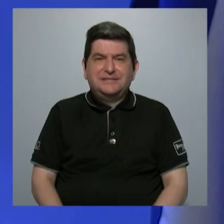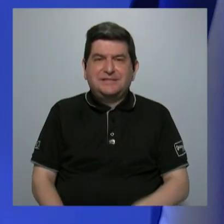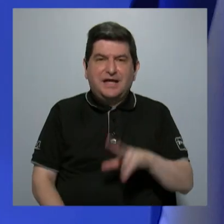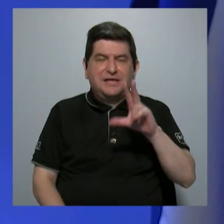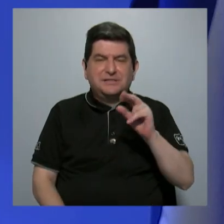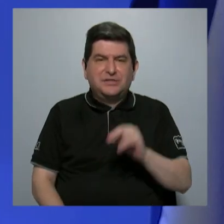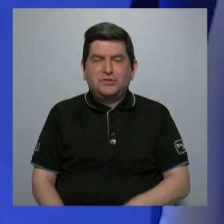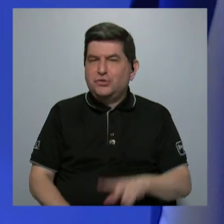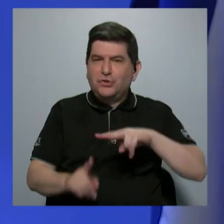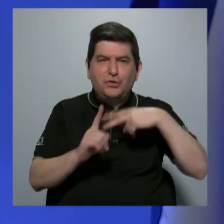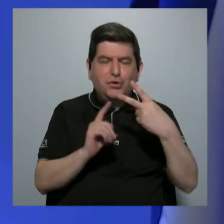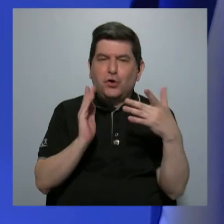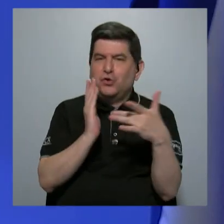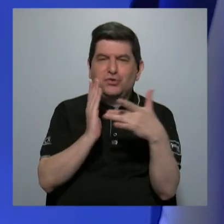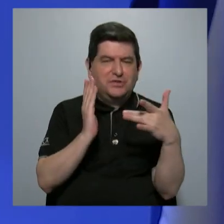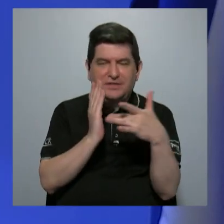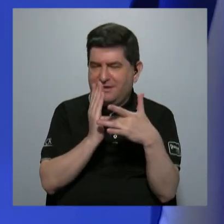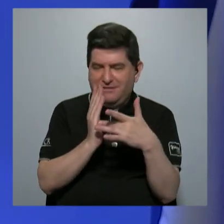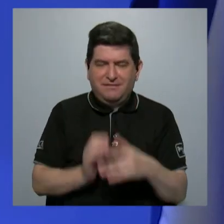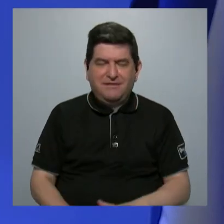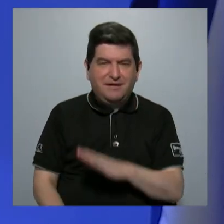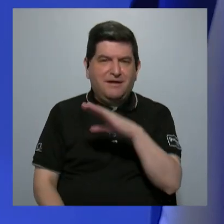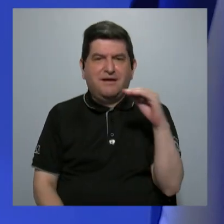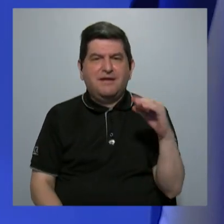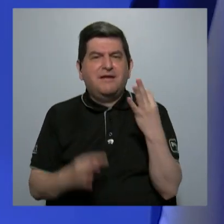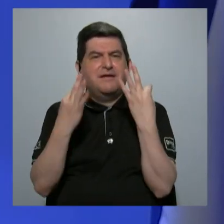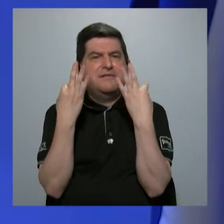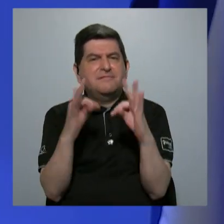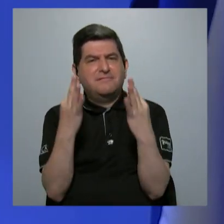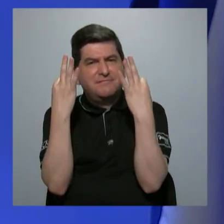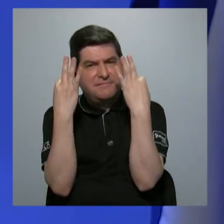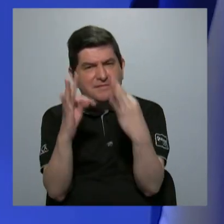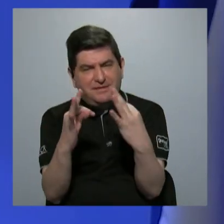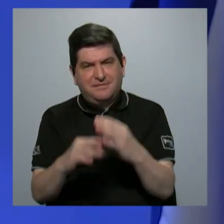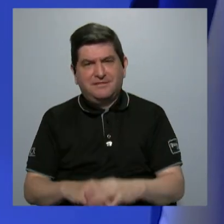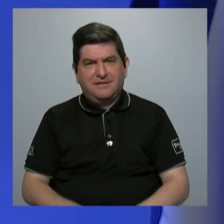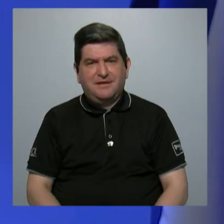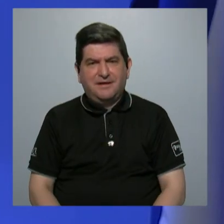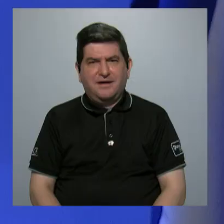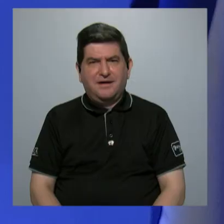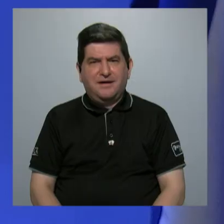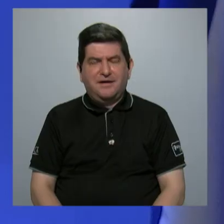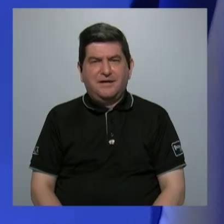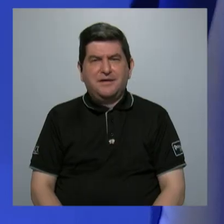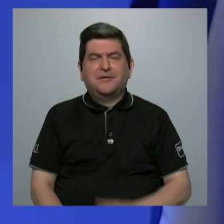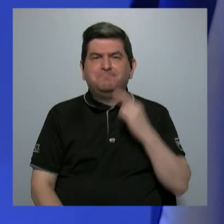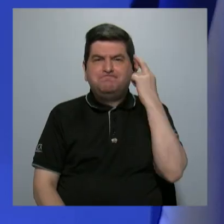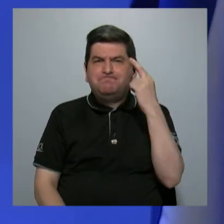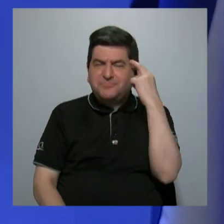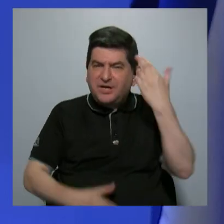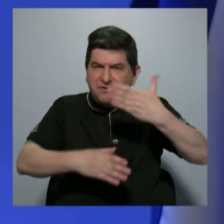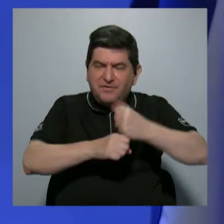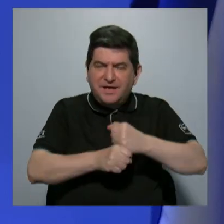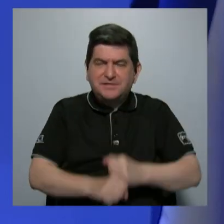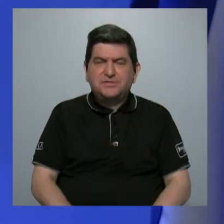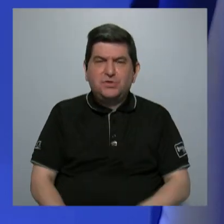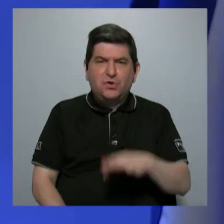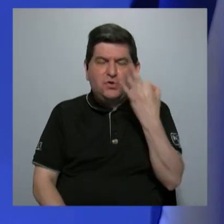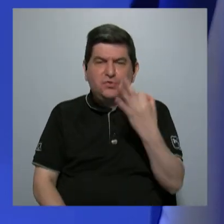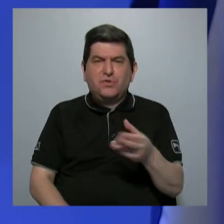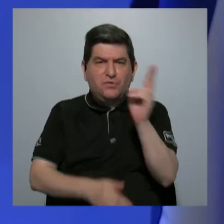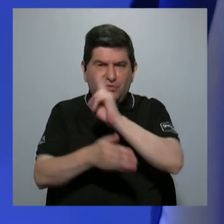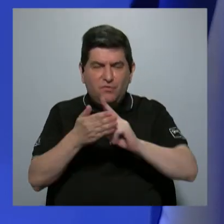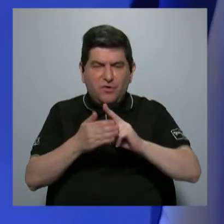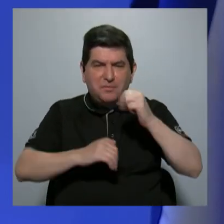tipo de perspectiva tecnocrática y que más bien pueda reflexionar académicamente acerca